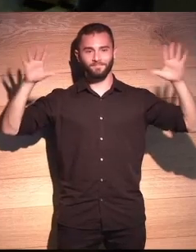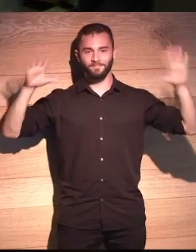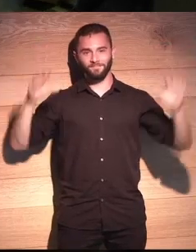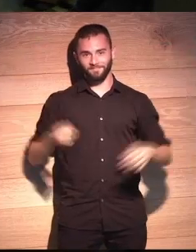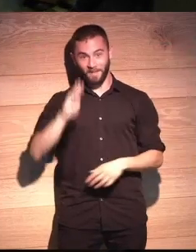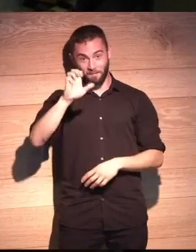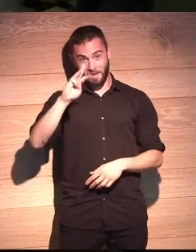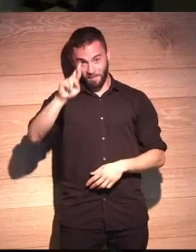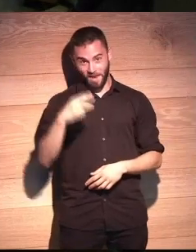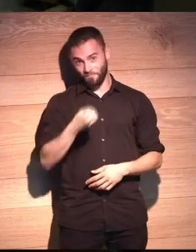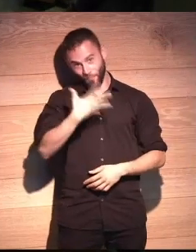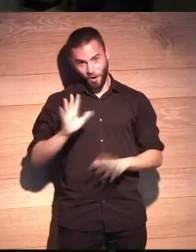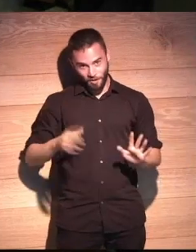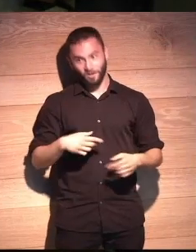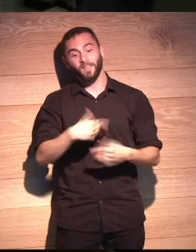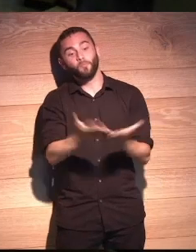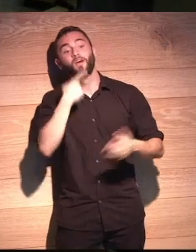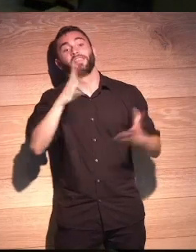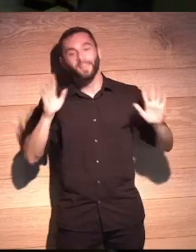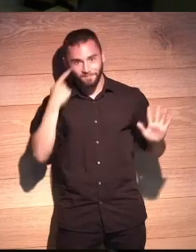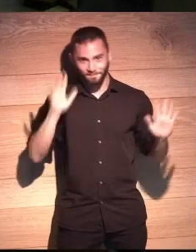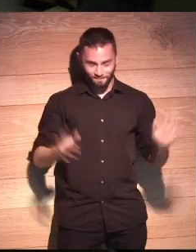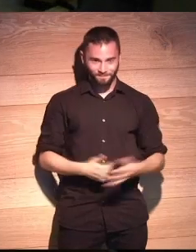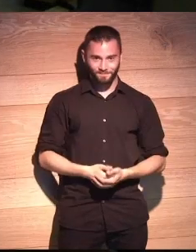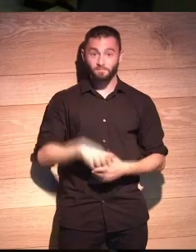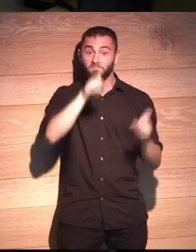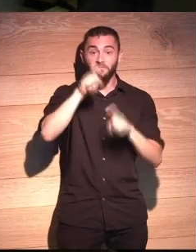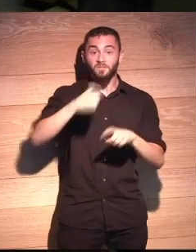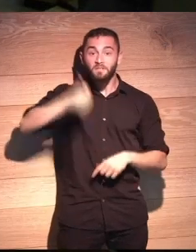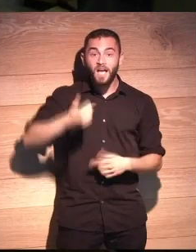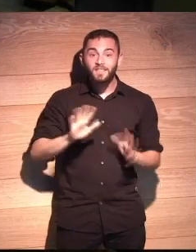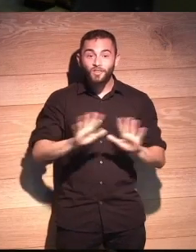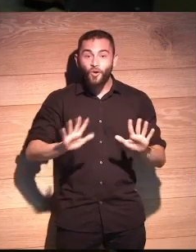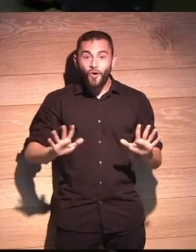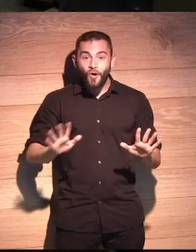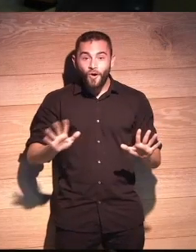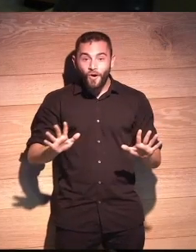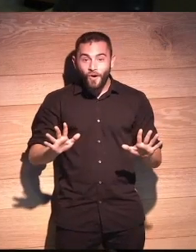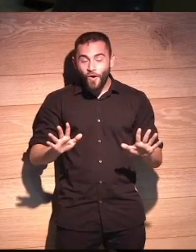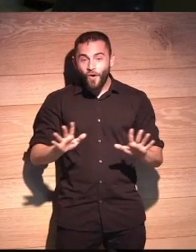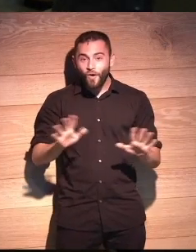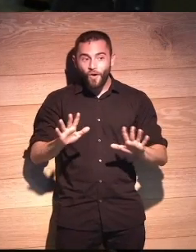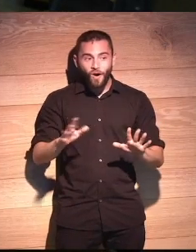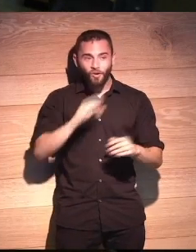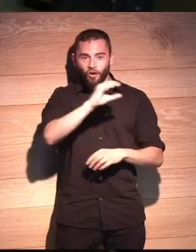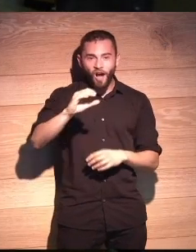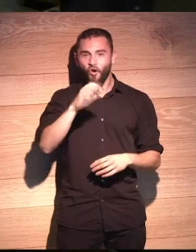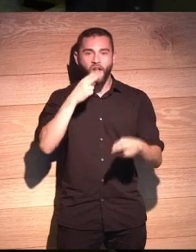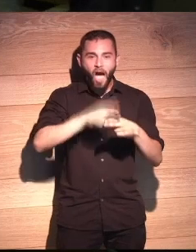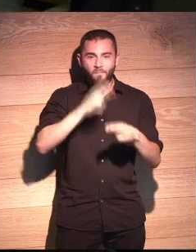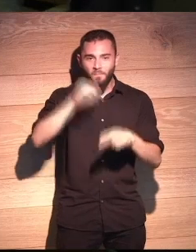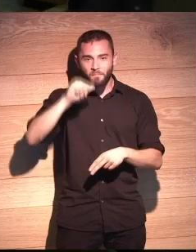Qué bueno es Pepe, ¿eh? Para que luego digan. Bueno, ¿alguna pregunta más? ¿O estáis ya deseando tomar una Coca-Cola o un